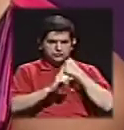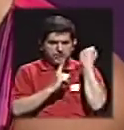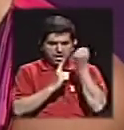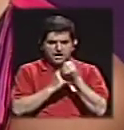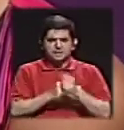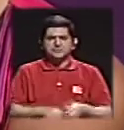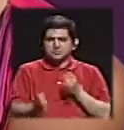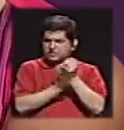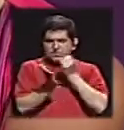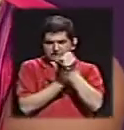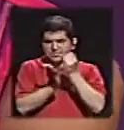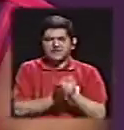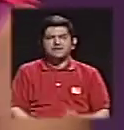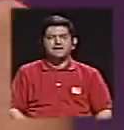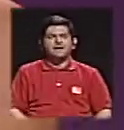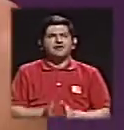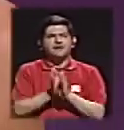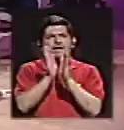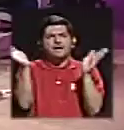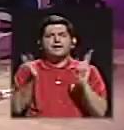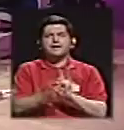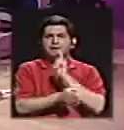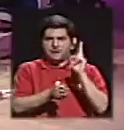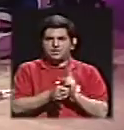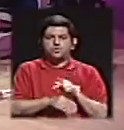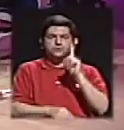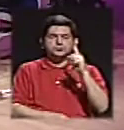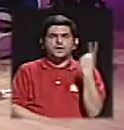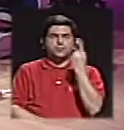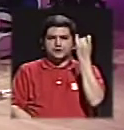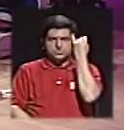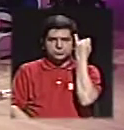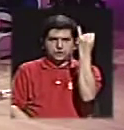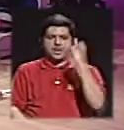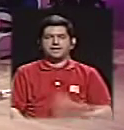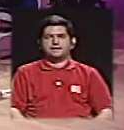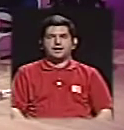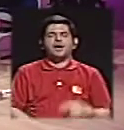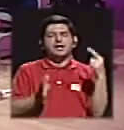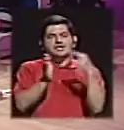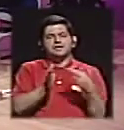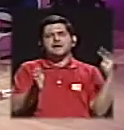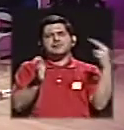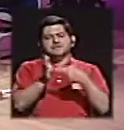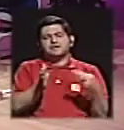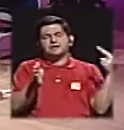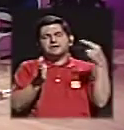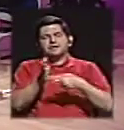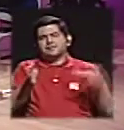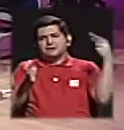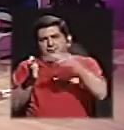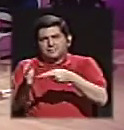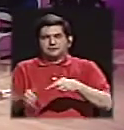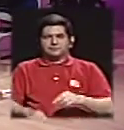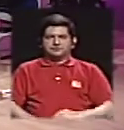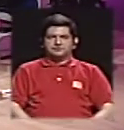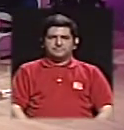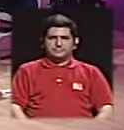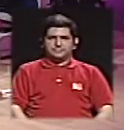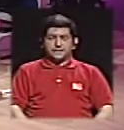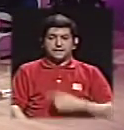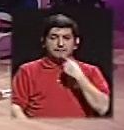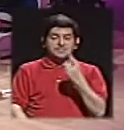situaciones que ustedes investigaron? En general, utilizan un único argumento que se repite hasta el cansancio, o sea, el